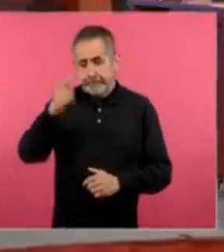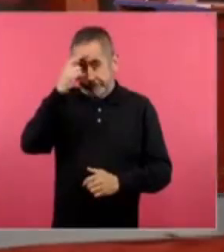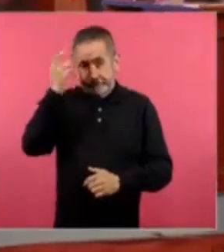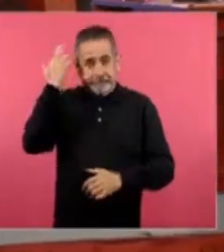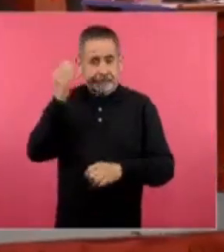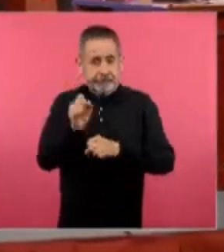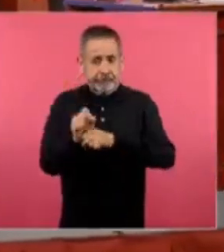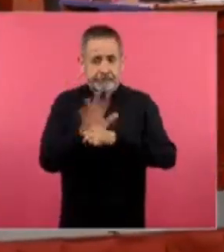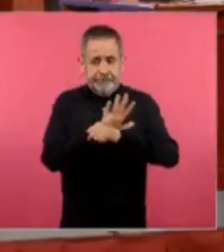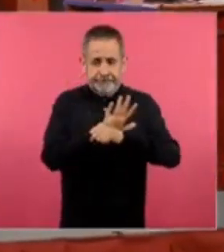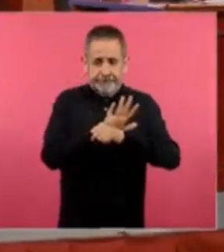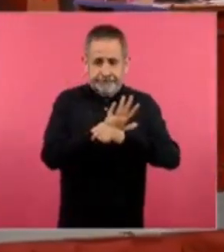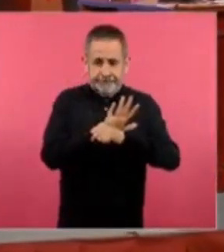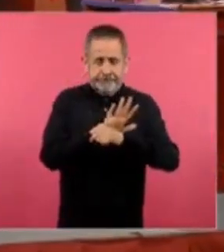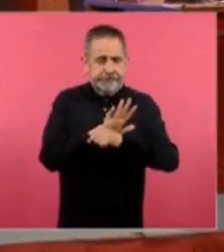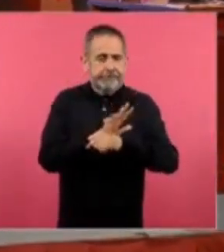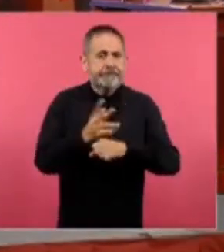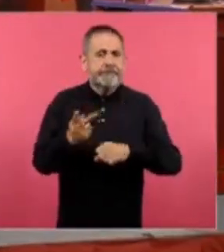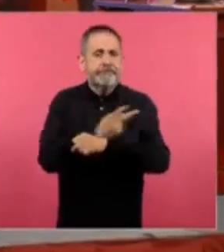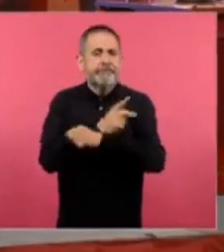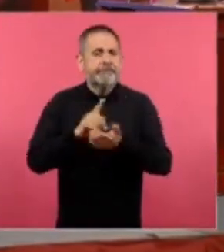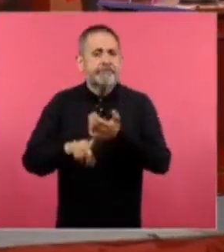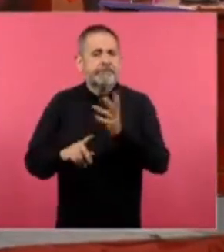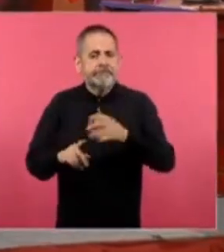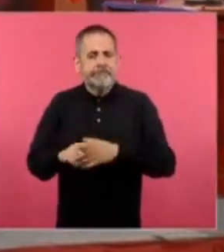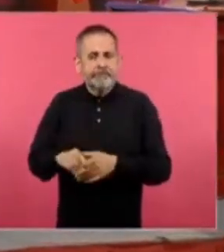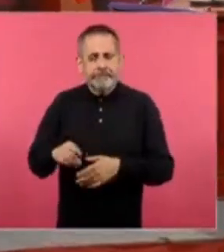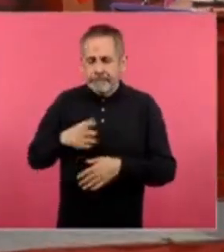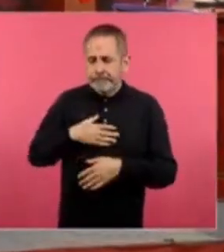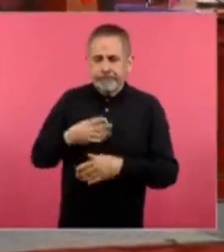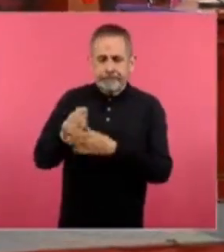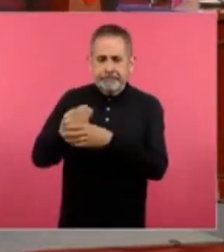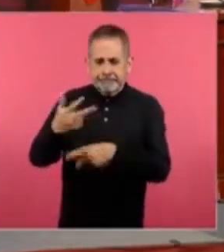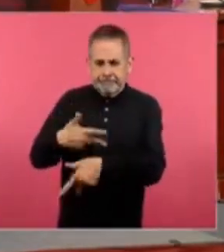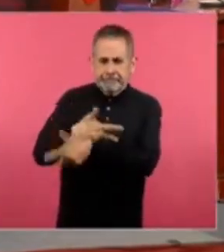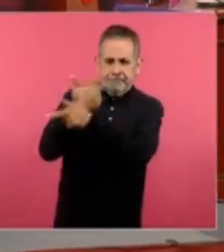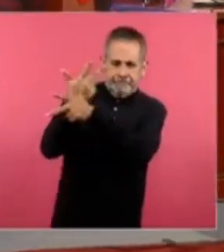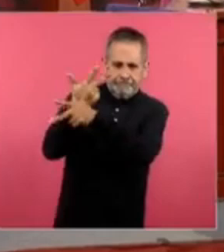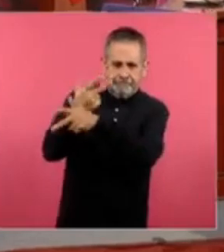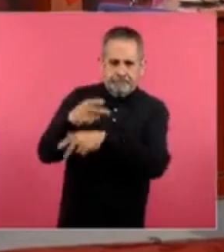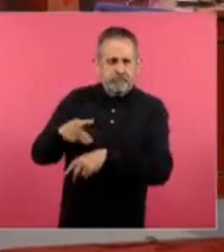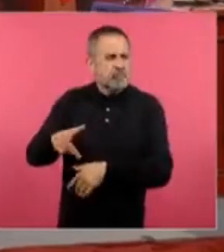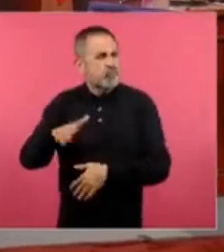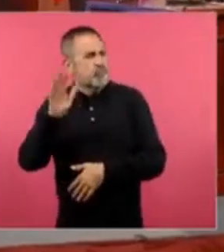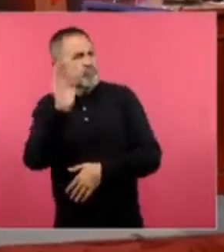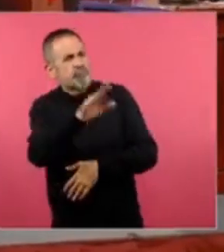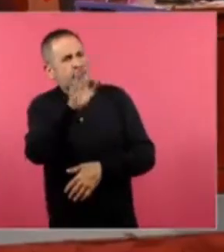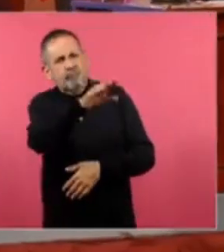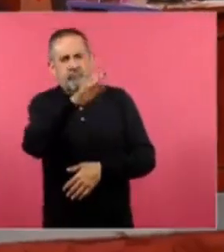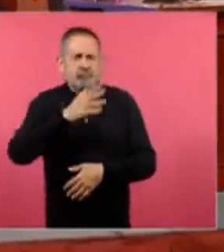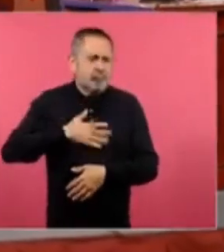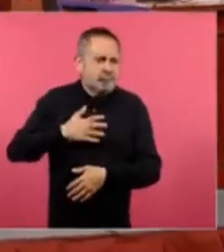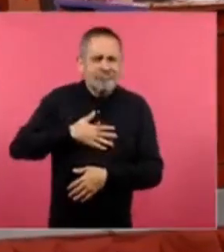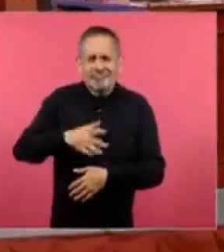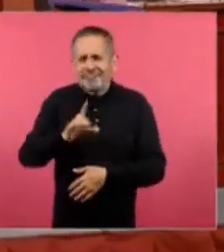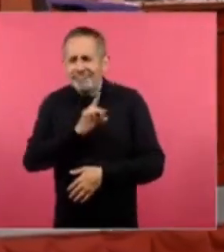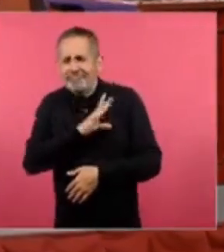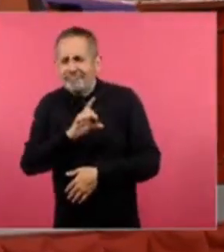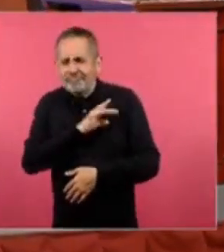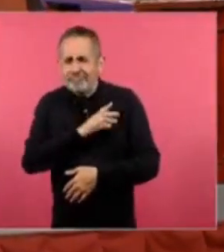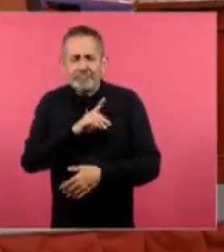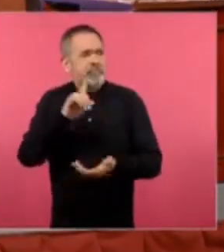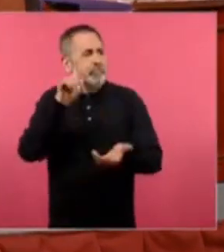cuando llegó una niña en clases virtuales y me dice, maestro, yo tengo mucho miedo porque se abrió